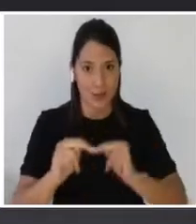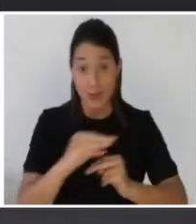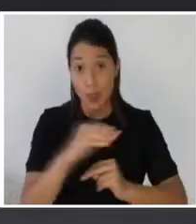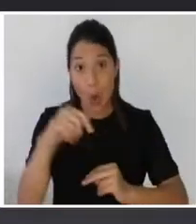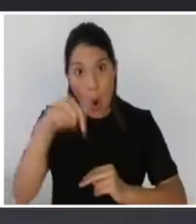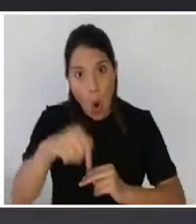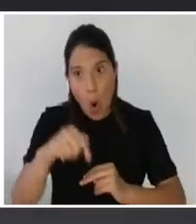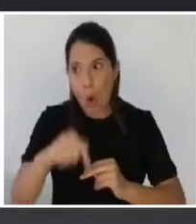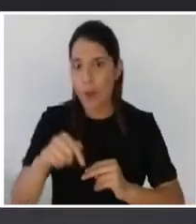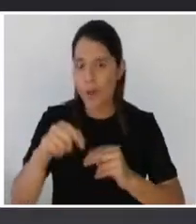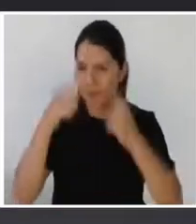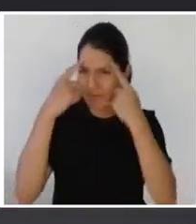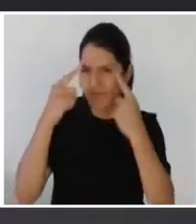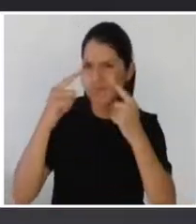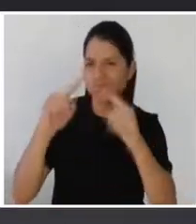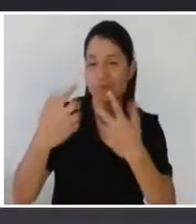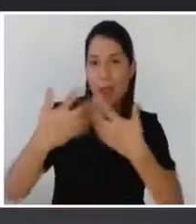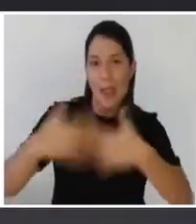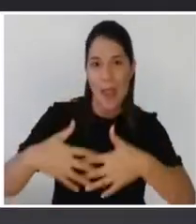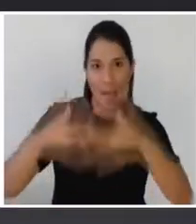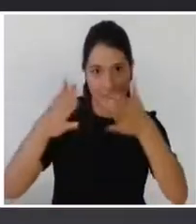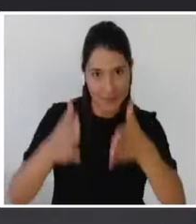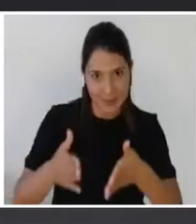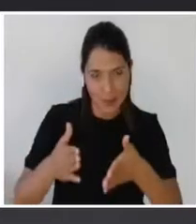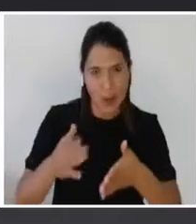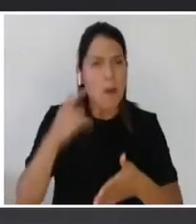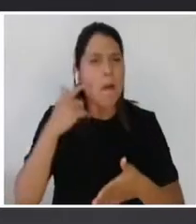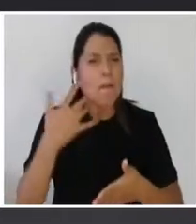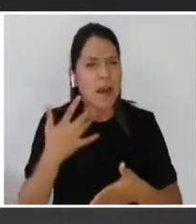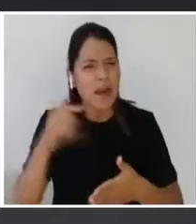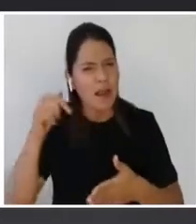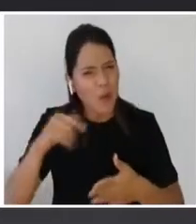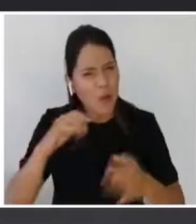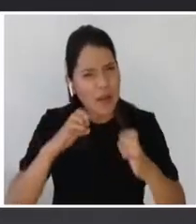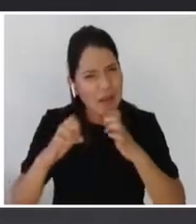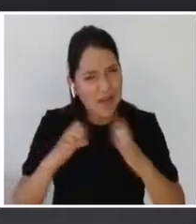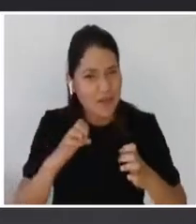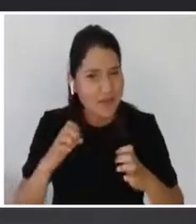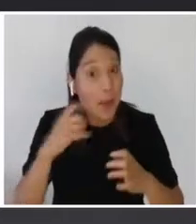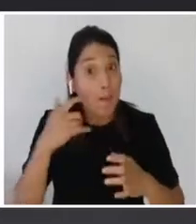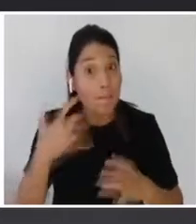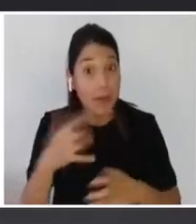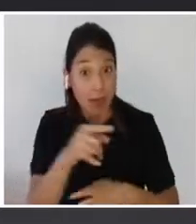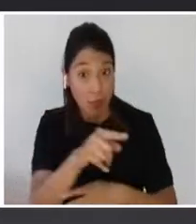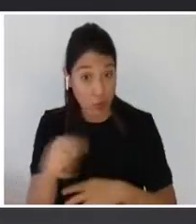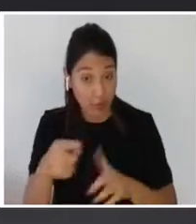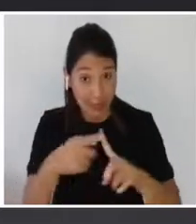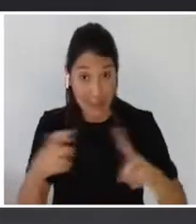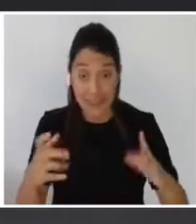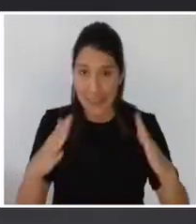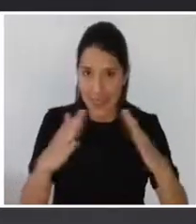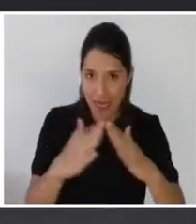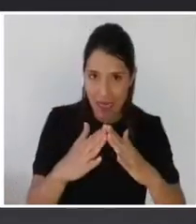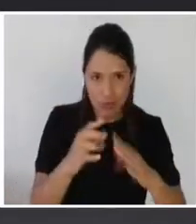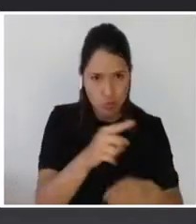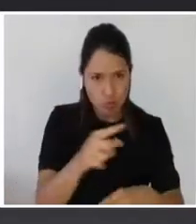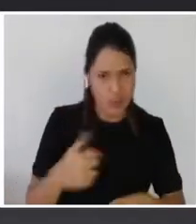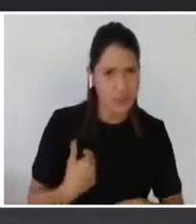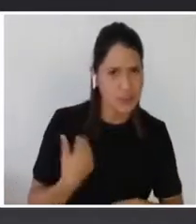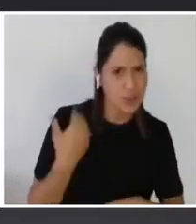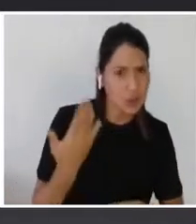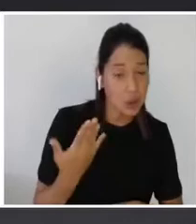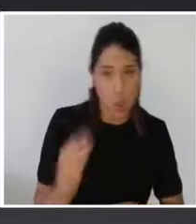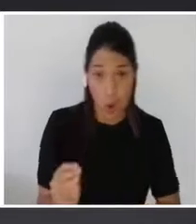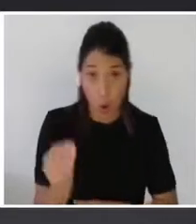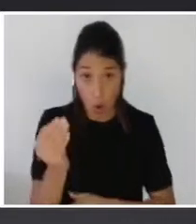exitosas empresarias. El objetivo de la entrevista de hoy es para que usted que está en su casa, señor, señora, joven, y tienen una